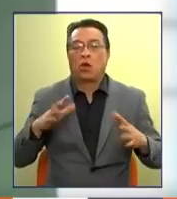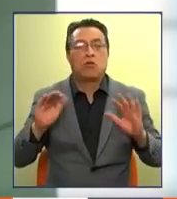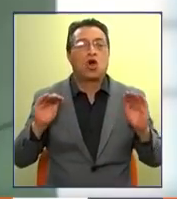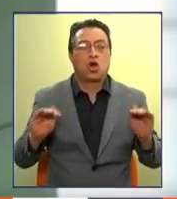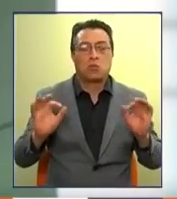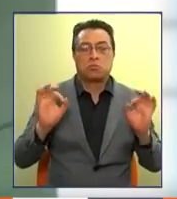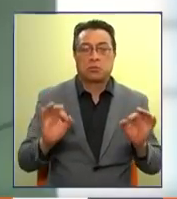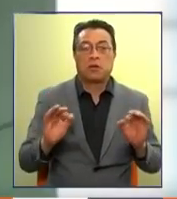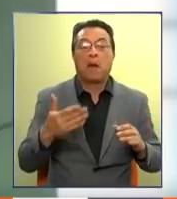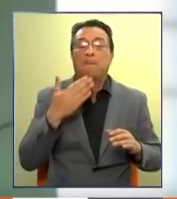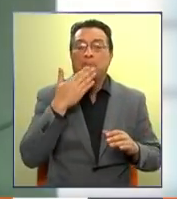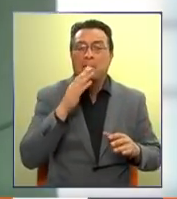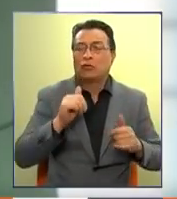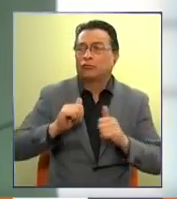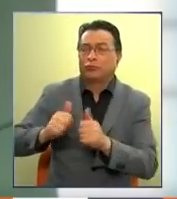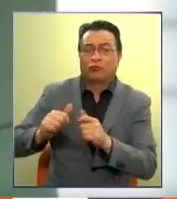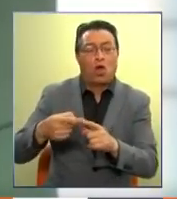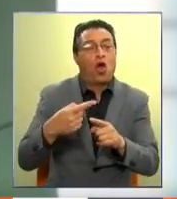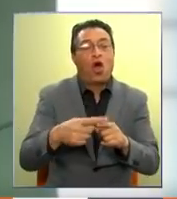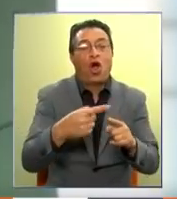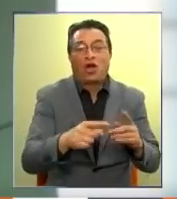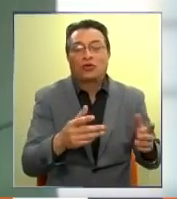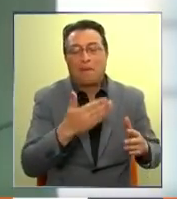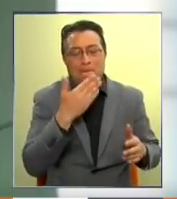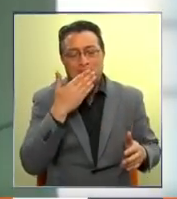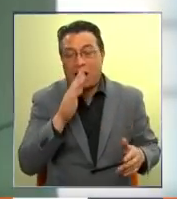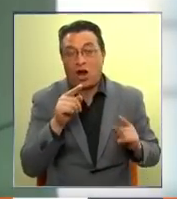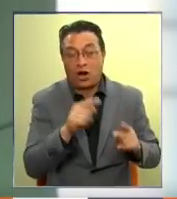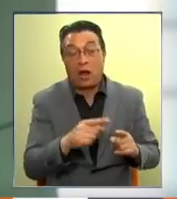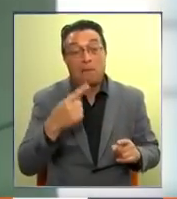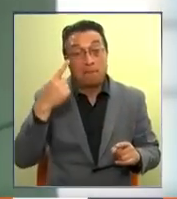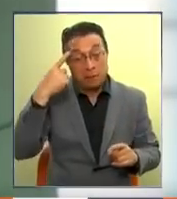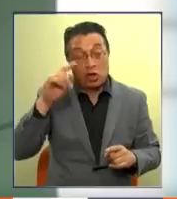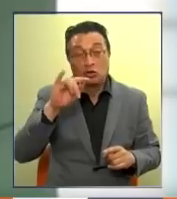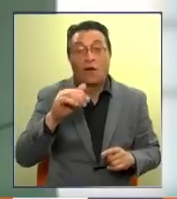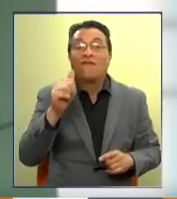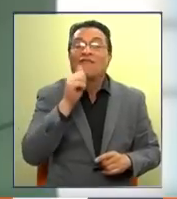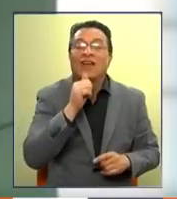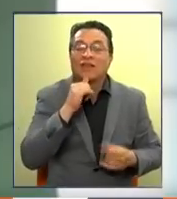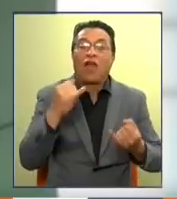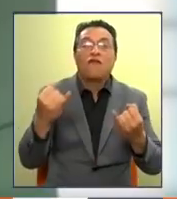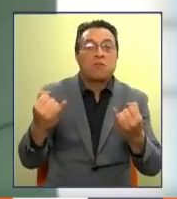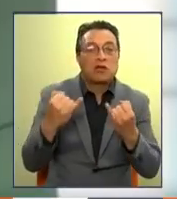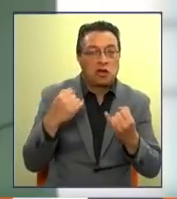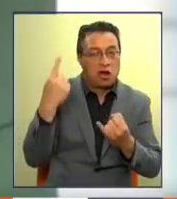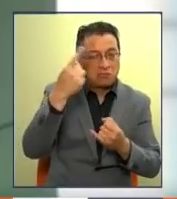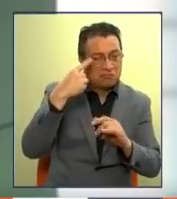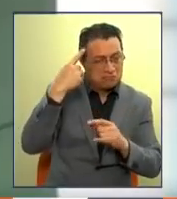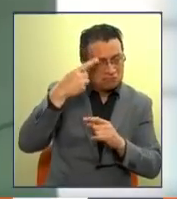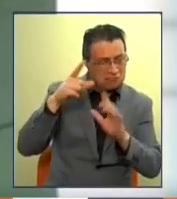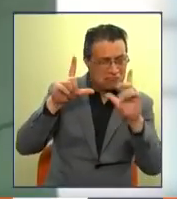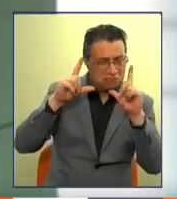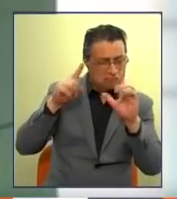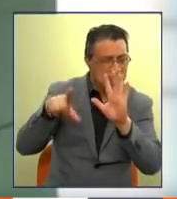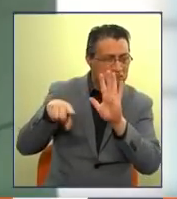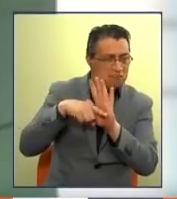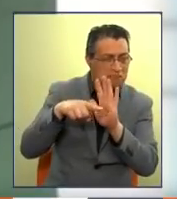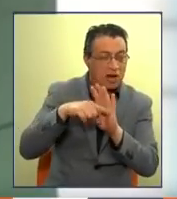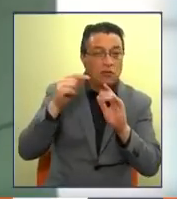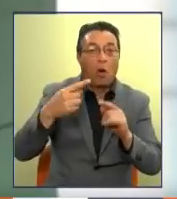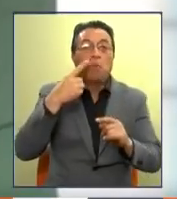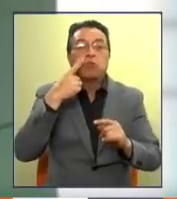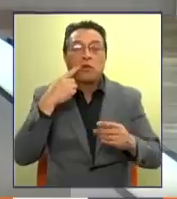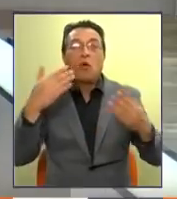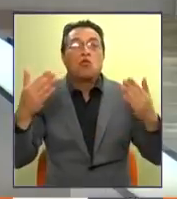son mucho más seguros que muchas otras alternativas. Lo que pasa es que, claro, hay cierta desinformación, cierto prejuicio, y estamos haciendo algunas pruebas de ventilación adicionales